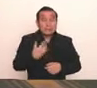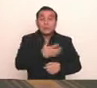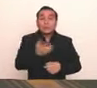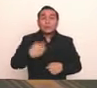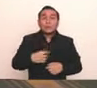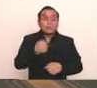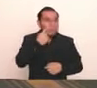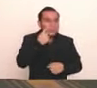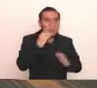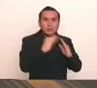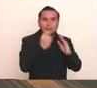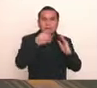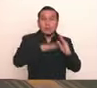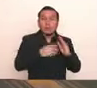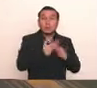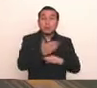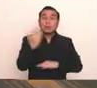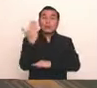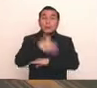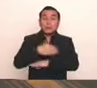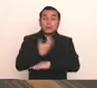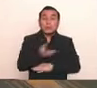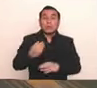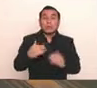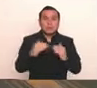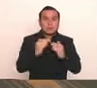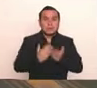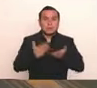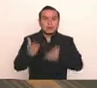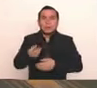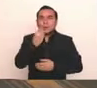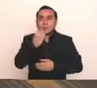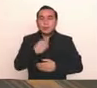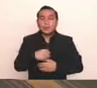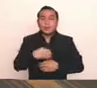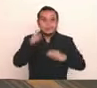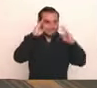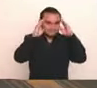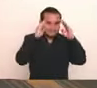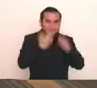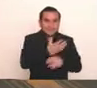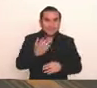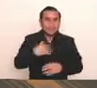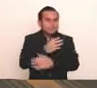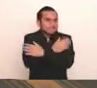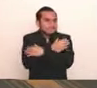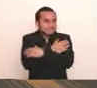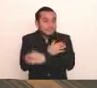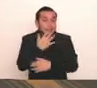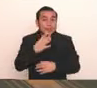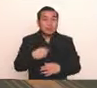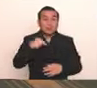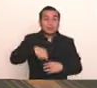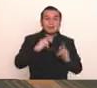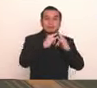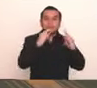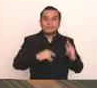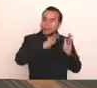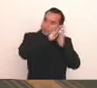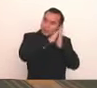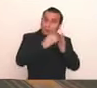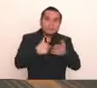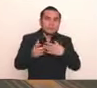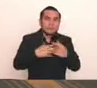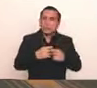cuidar nuestras fronteras y repartir alimentos un saludo a ellos también algunos están mintiendo the company en estos momentos sin